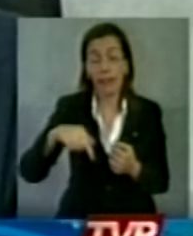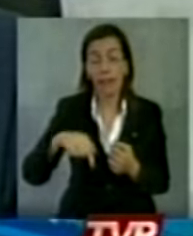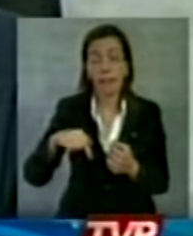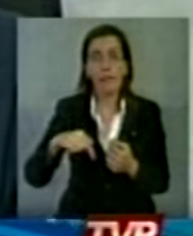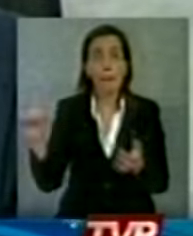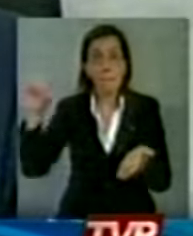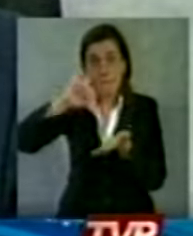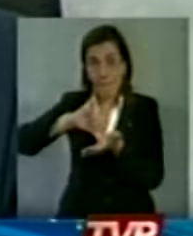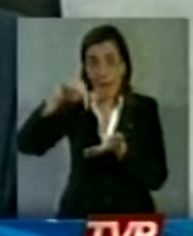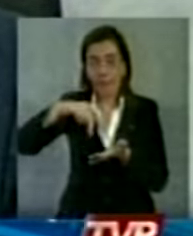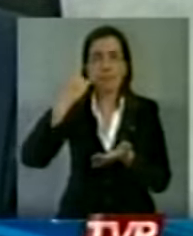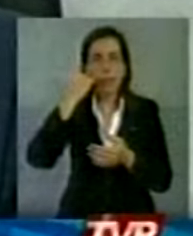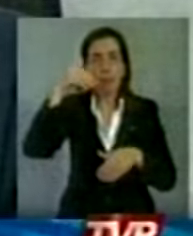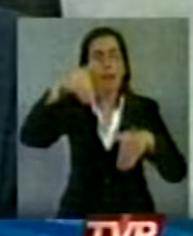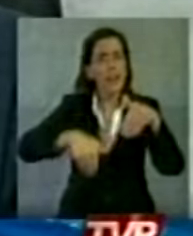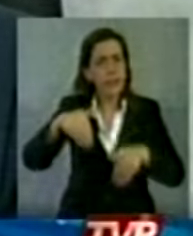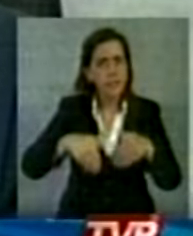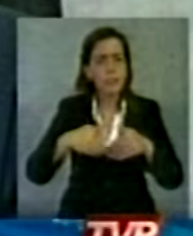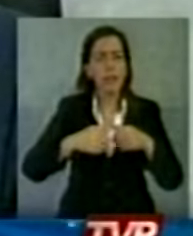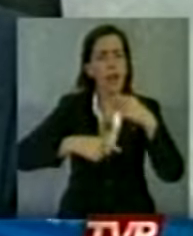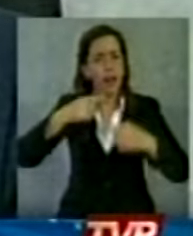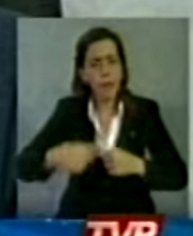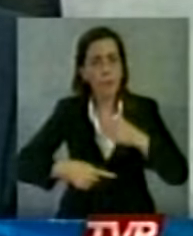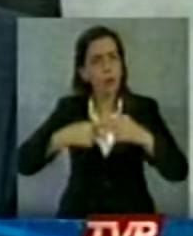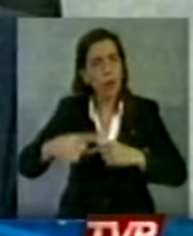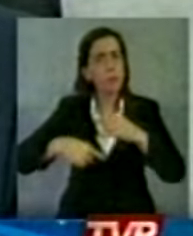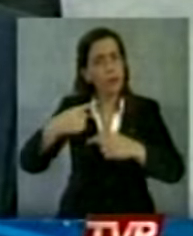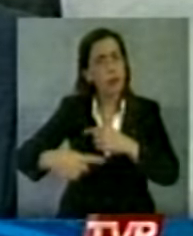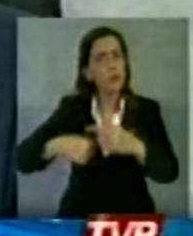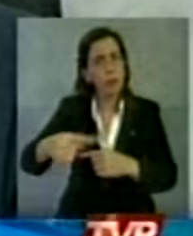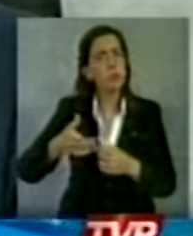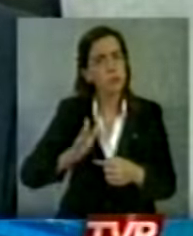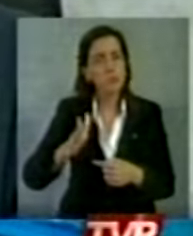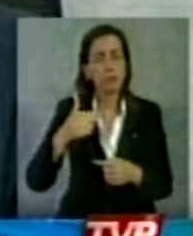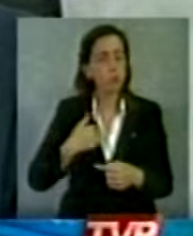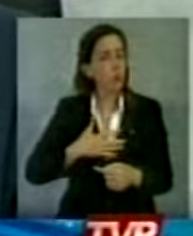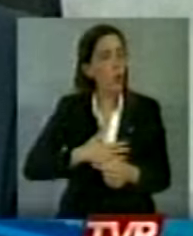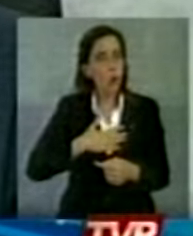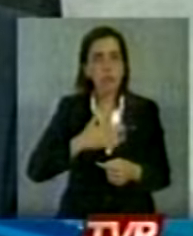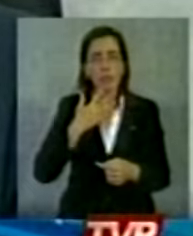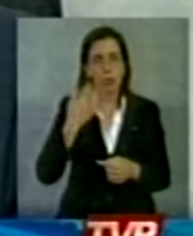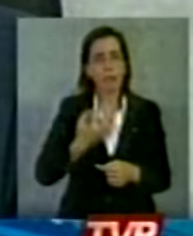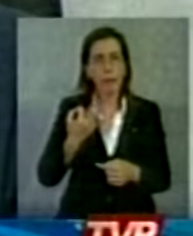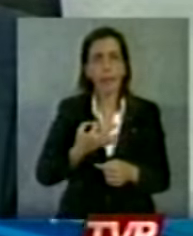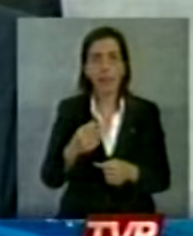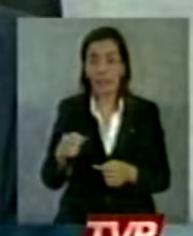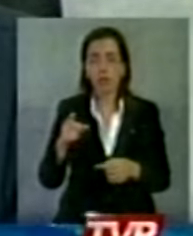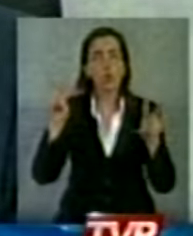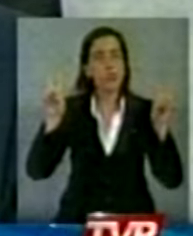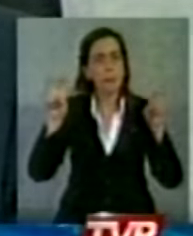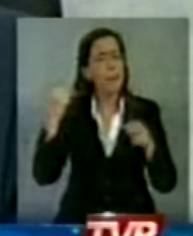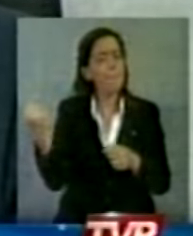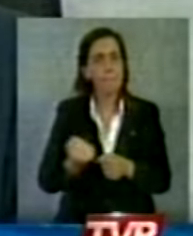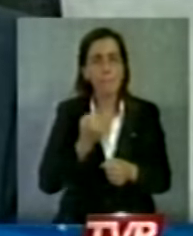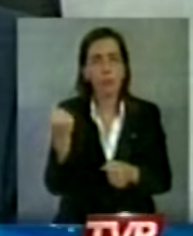nuestro país ha elegido gobierno de signos muy distintos. Celebramos sin reserva esta gran noticia de